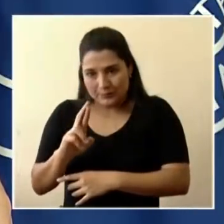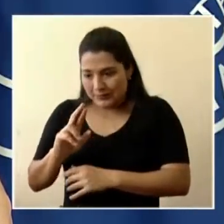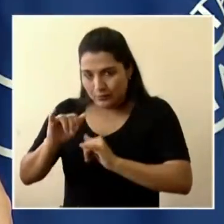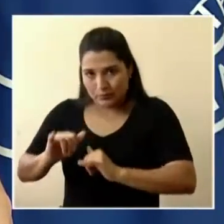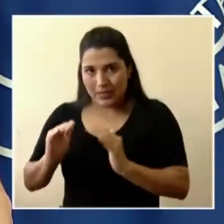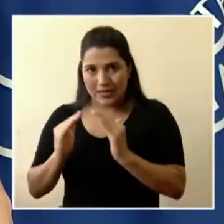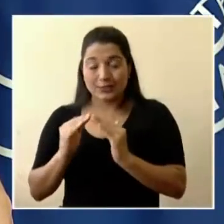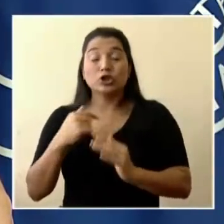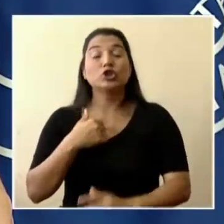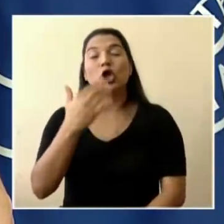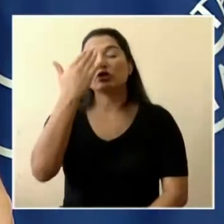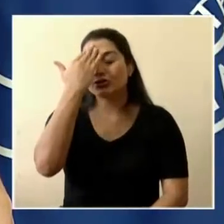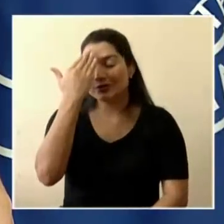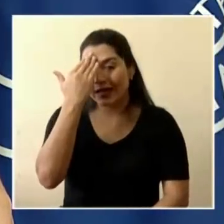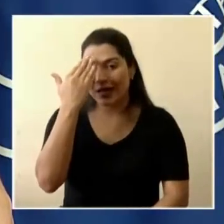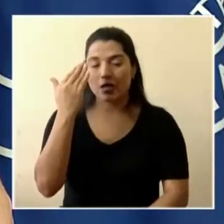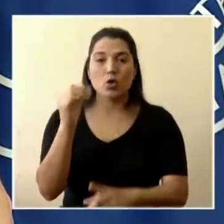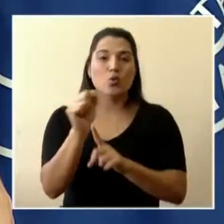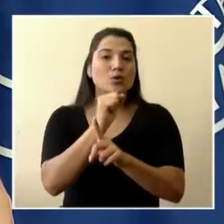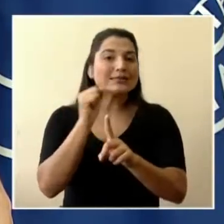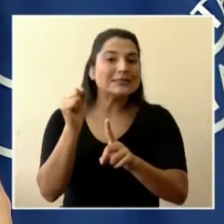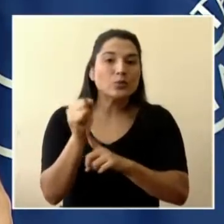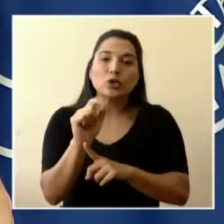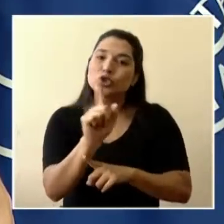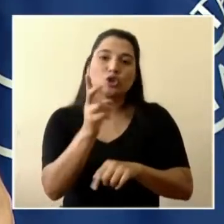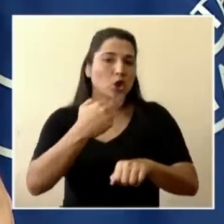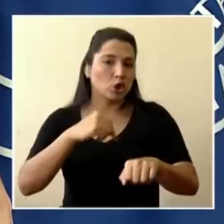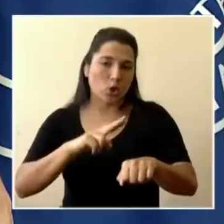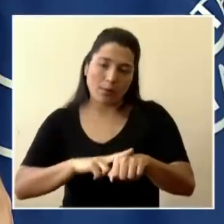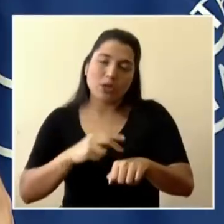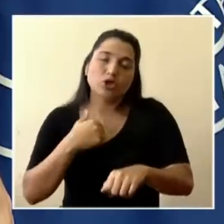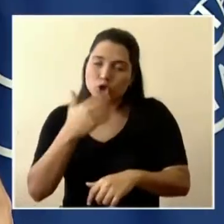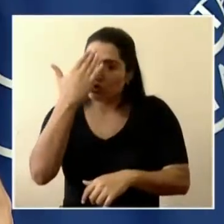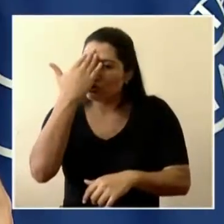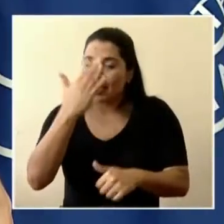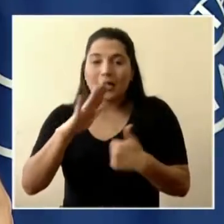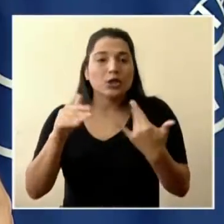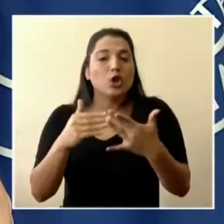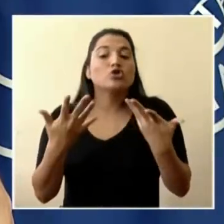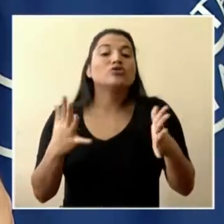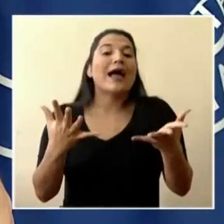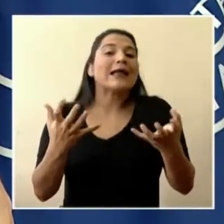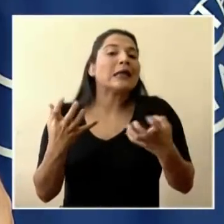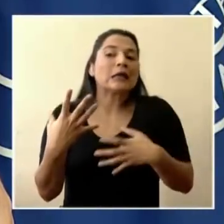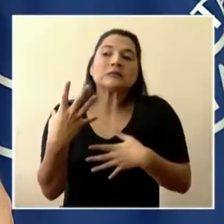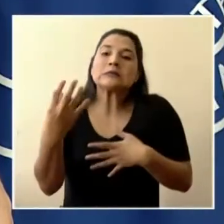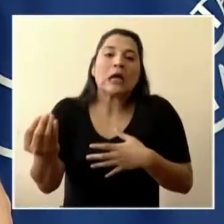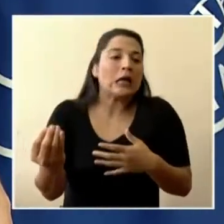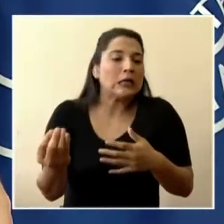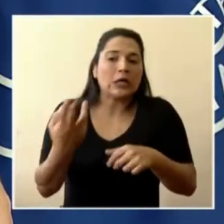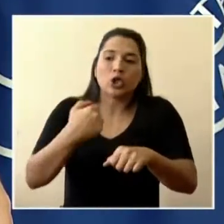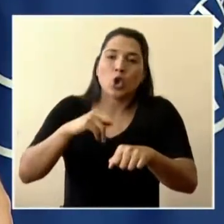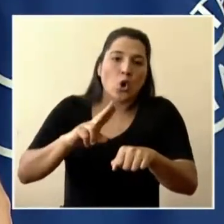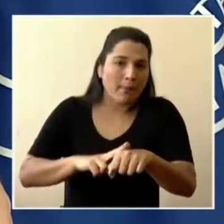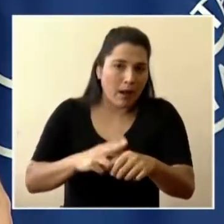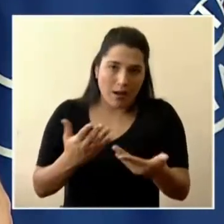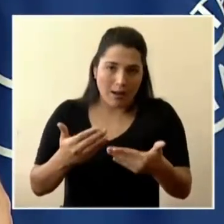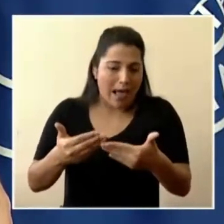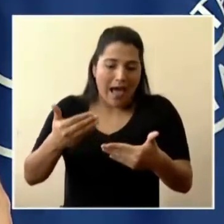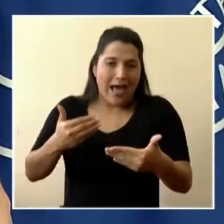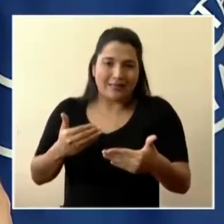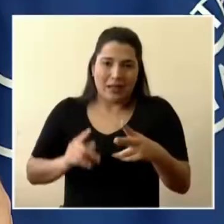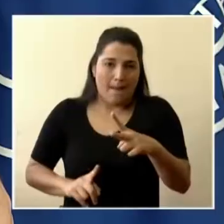sé que esto es una situación completamente inusual, todos quisieran ya que volvamos al estado previo al COVID-19, pero no